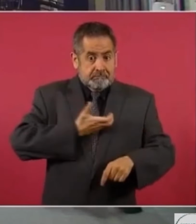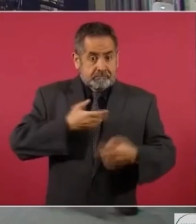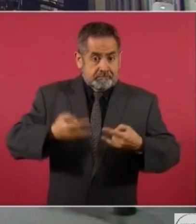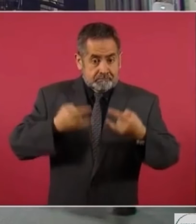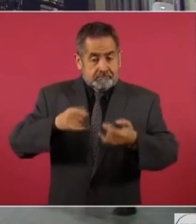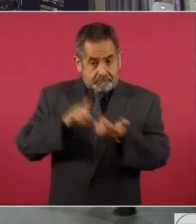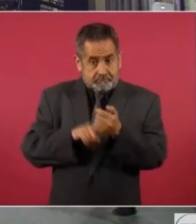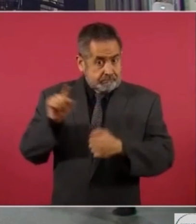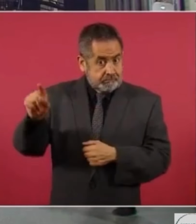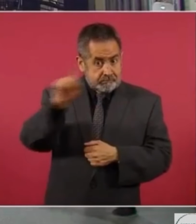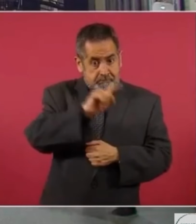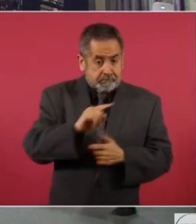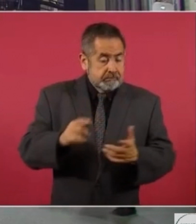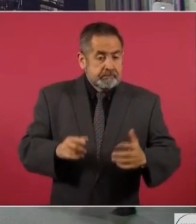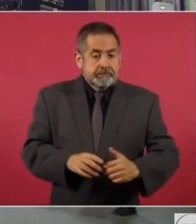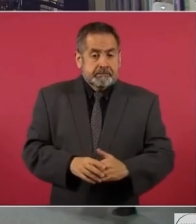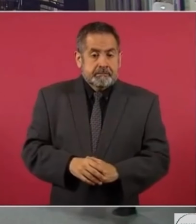donde